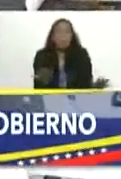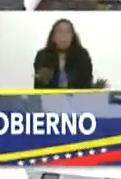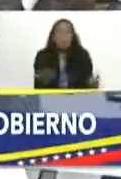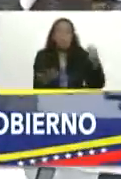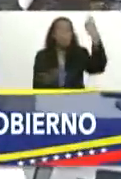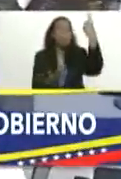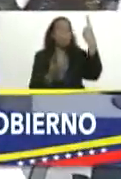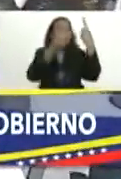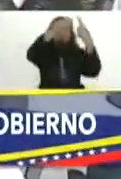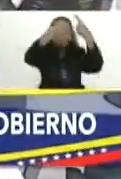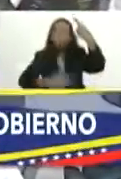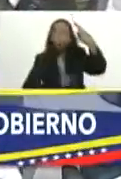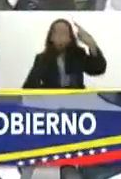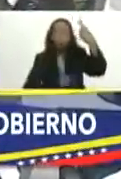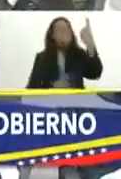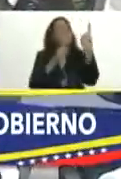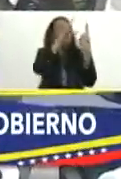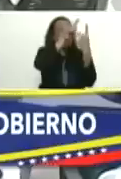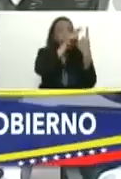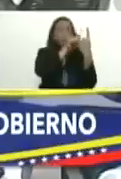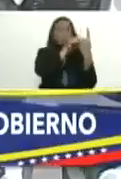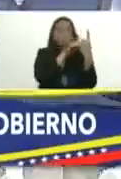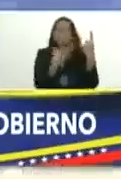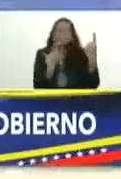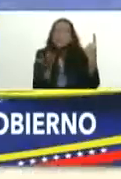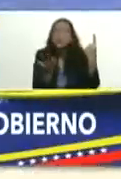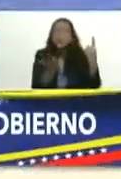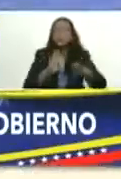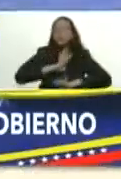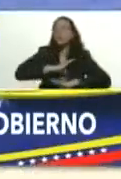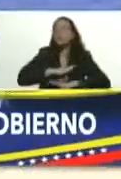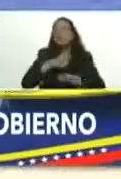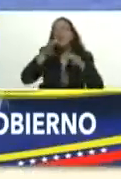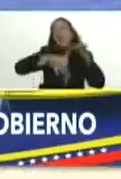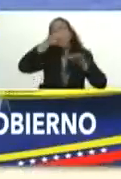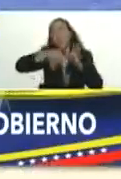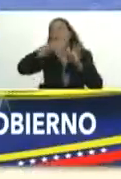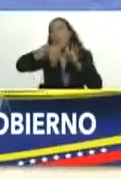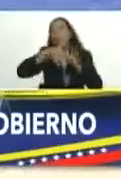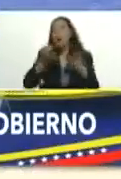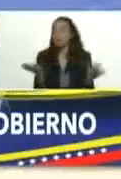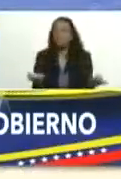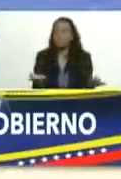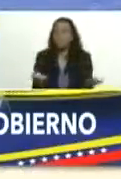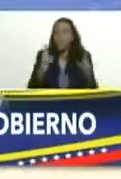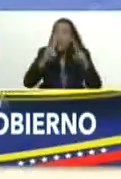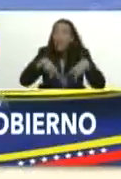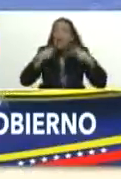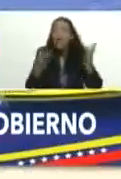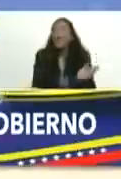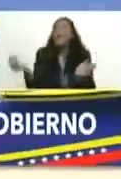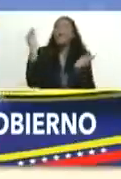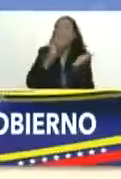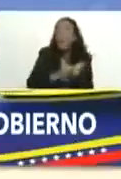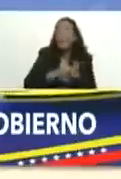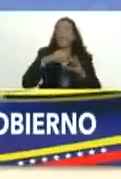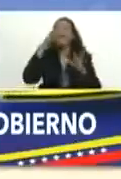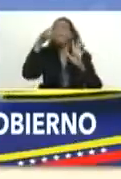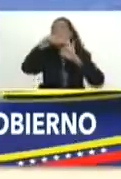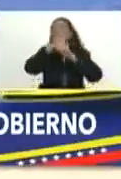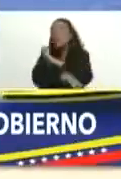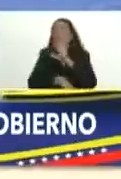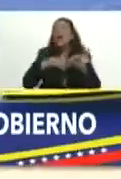Bastante que lo hemos explicado, pero nunca será suficiente su reivindicación y su explicación.